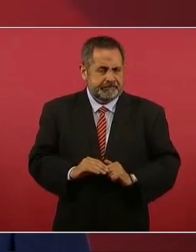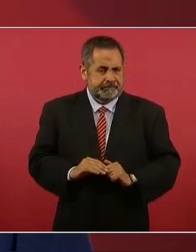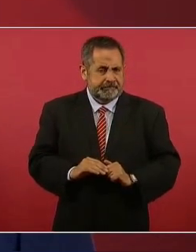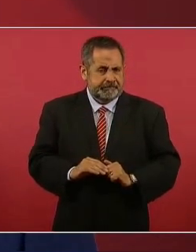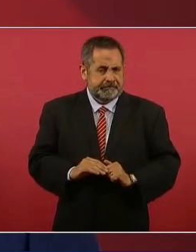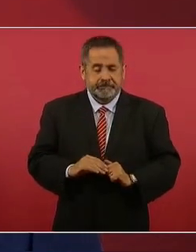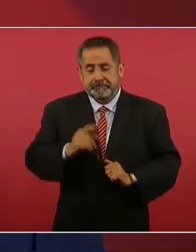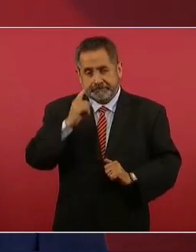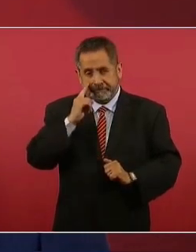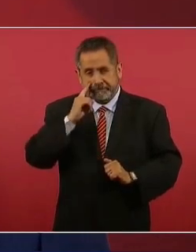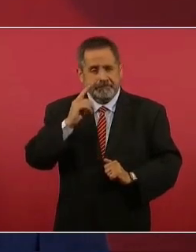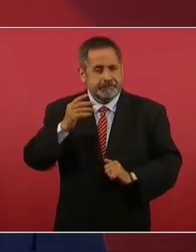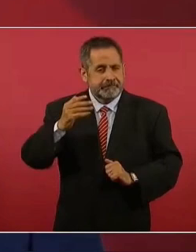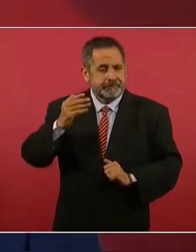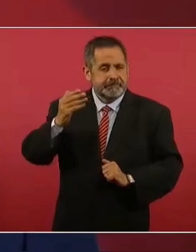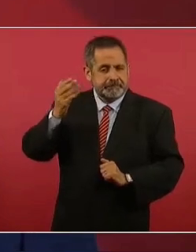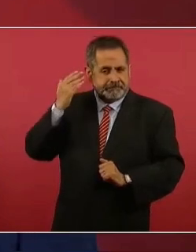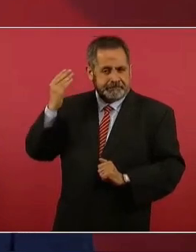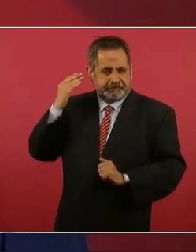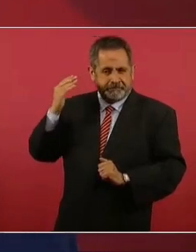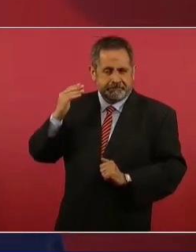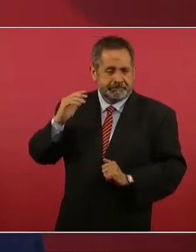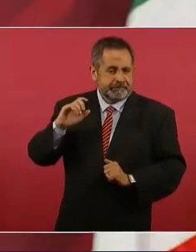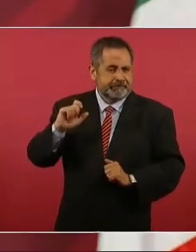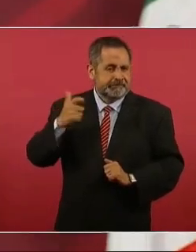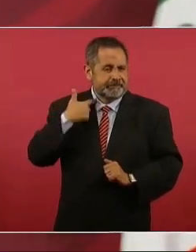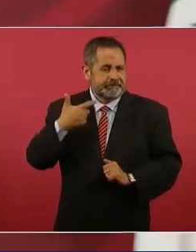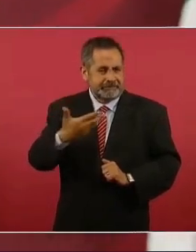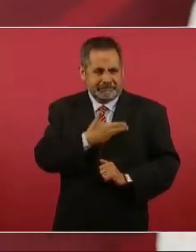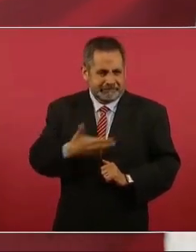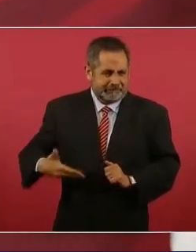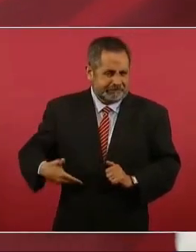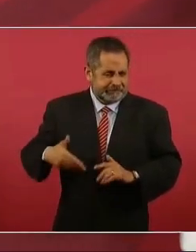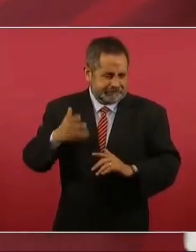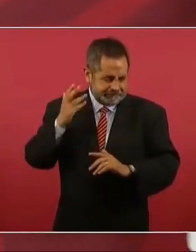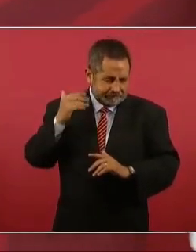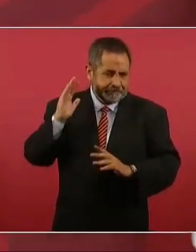Antes a los presidentes